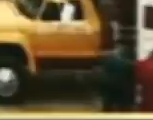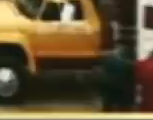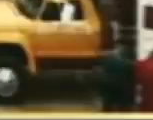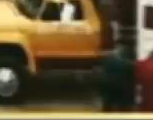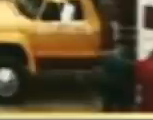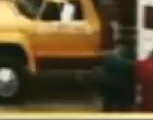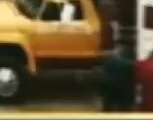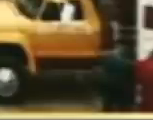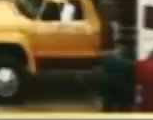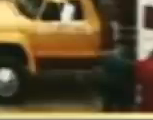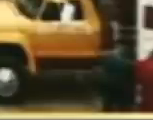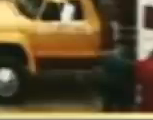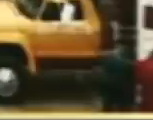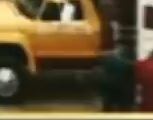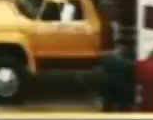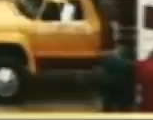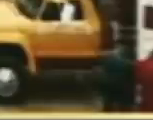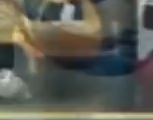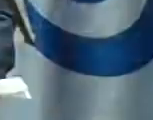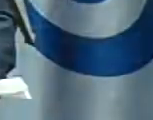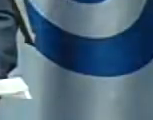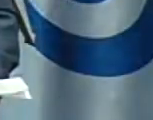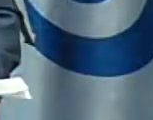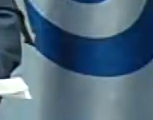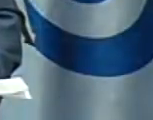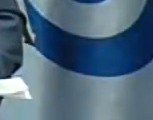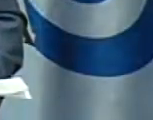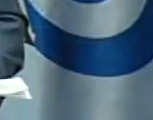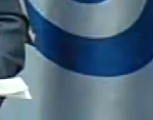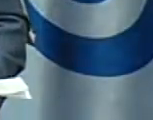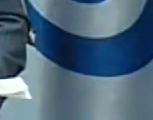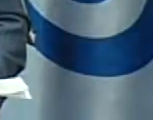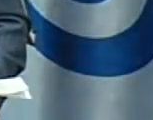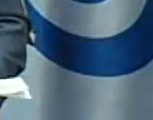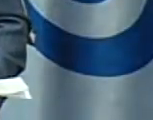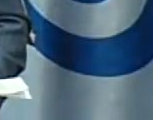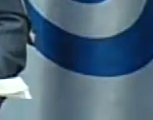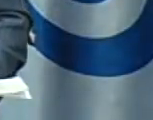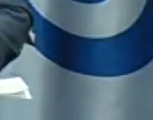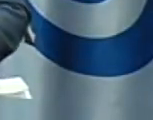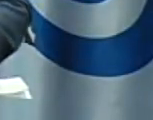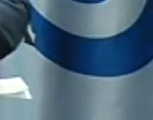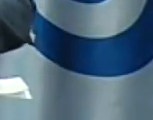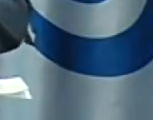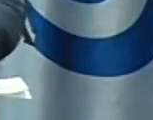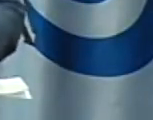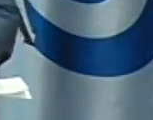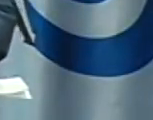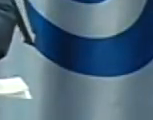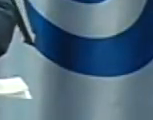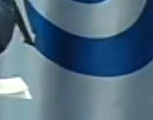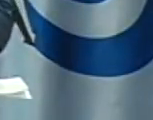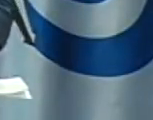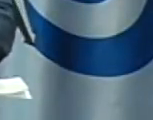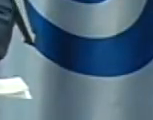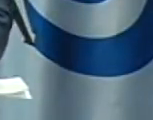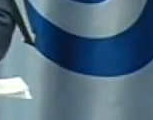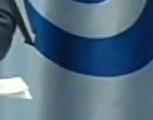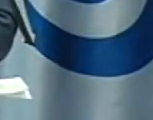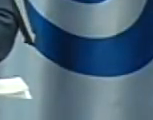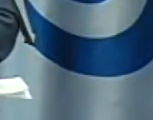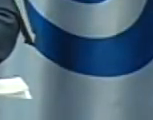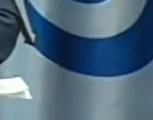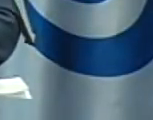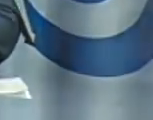o sin guía, como si fuese efectivamente un material desincorporado o chatarra, cuando no lo es. Eso ya